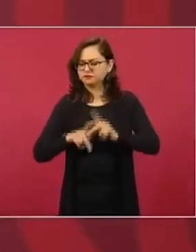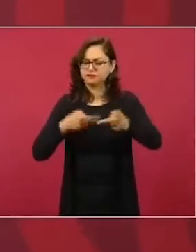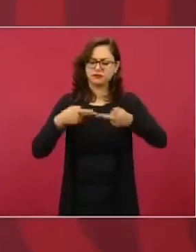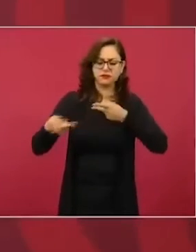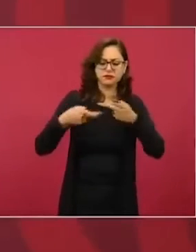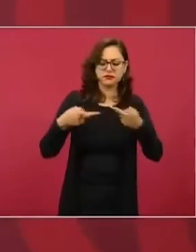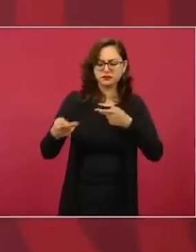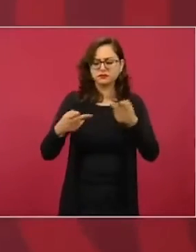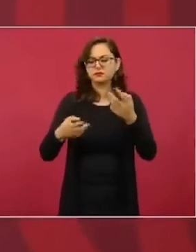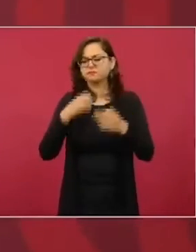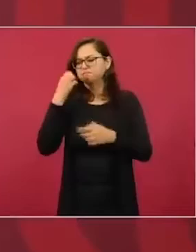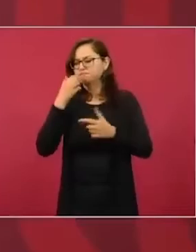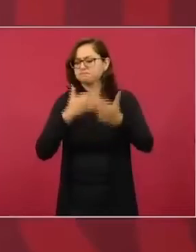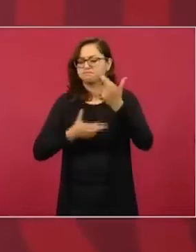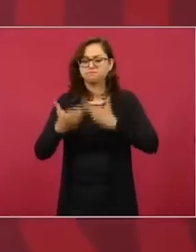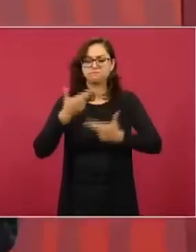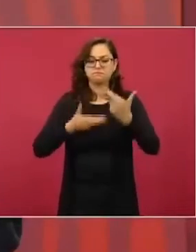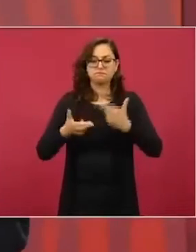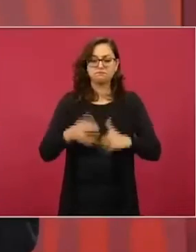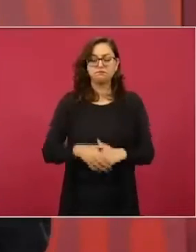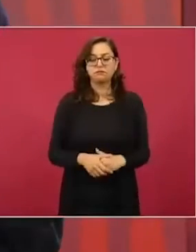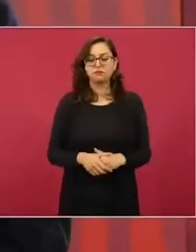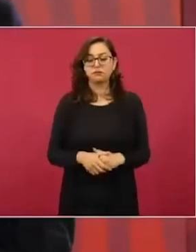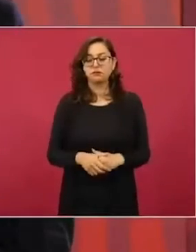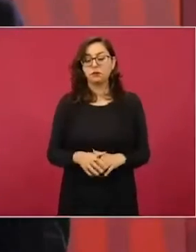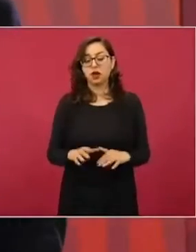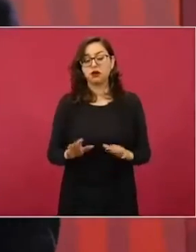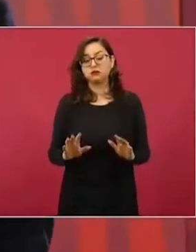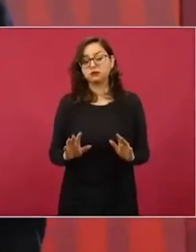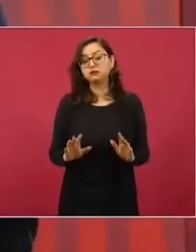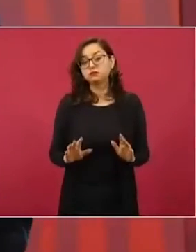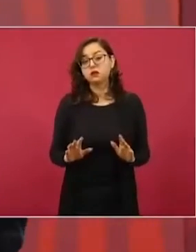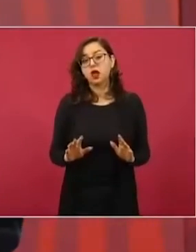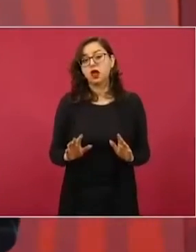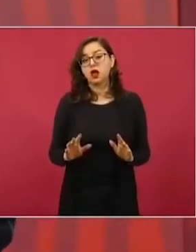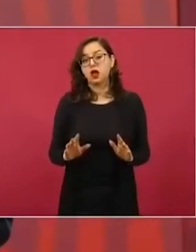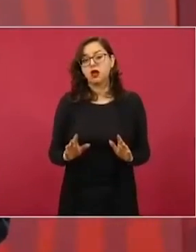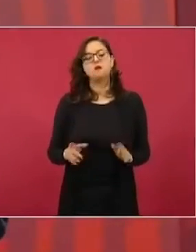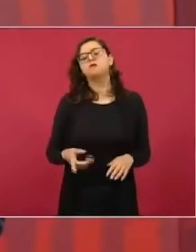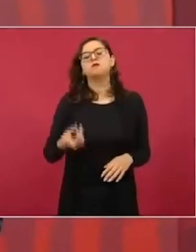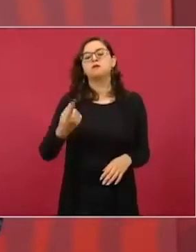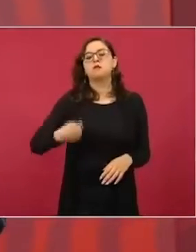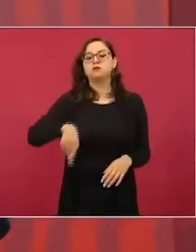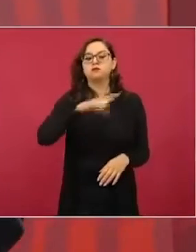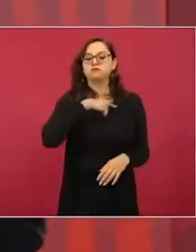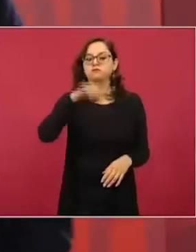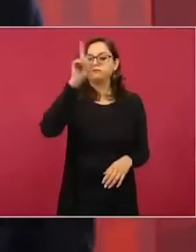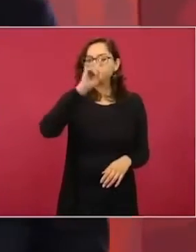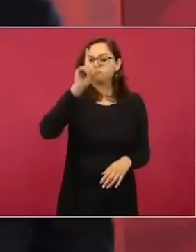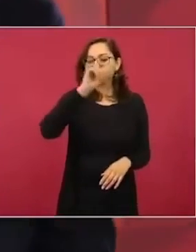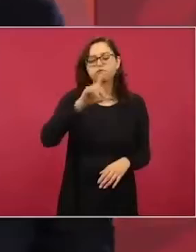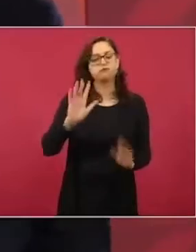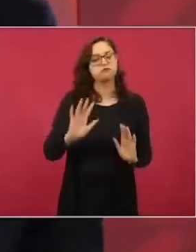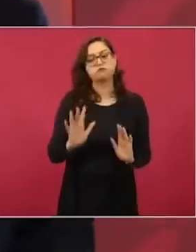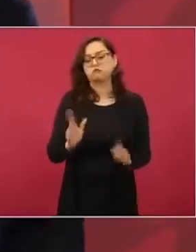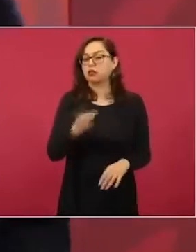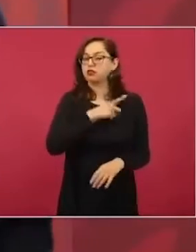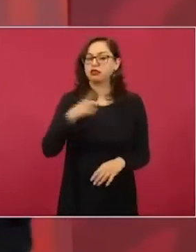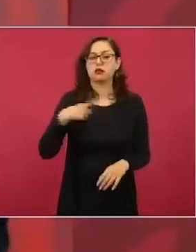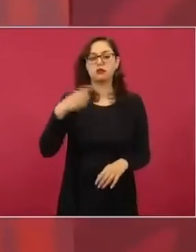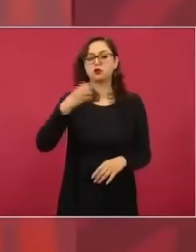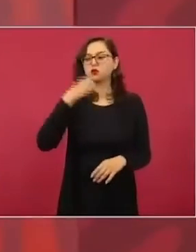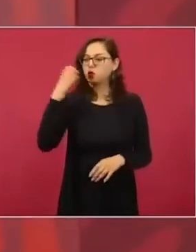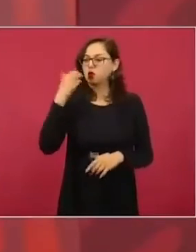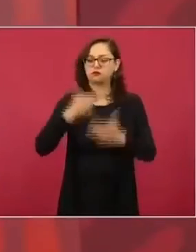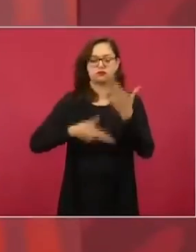regresar a clases. Nosotros lo que estamos recomendando es que se regrese a clases, no hay